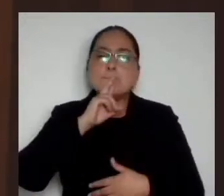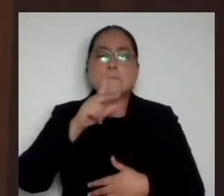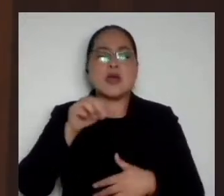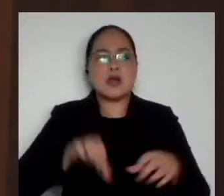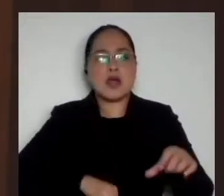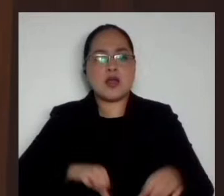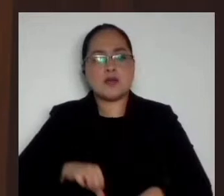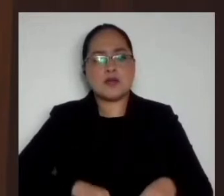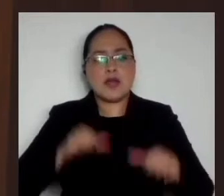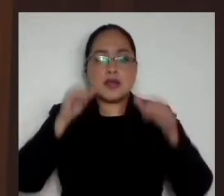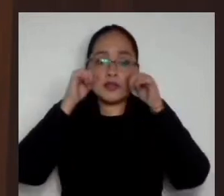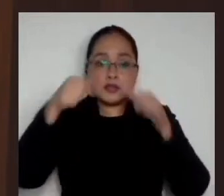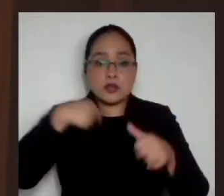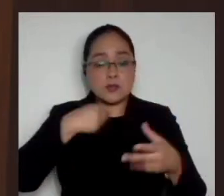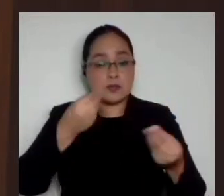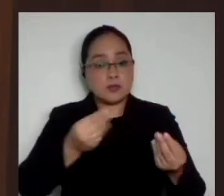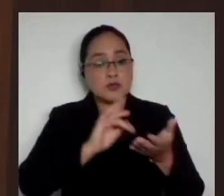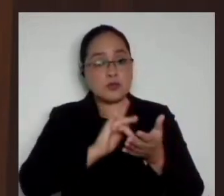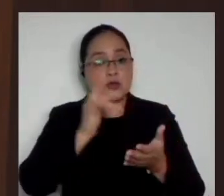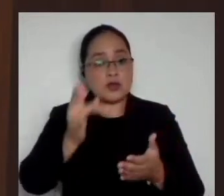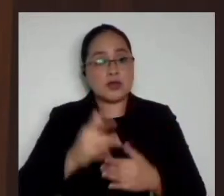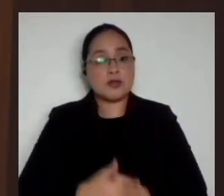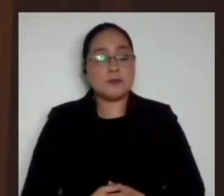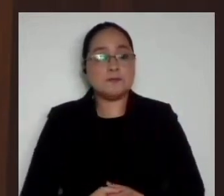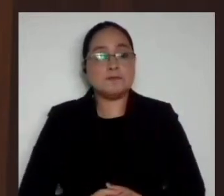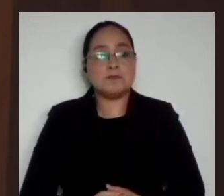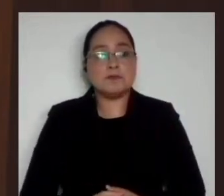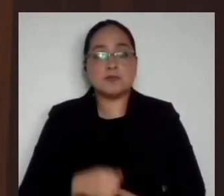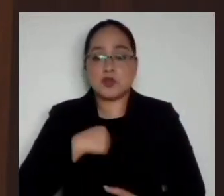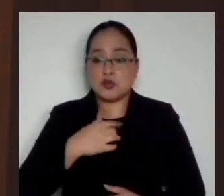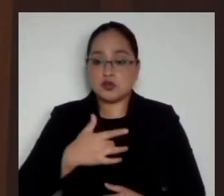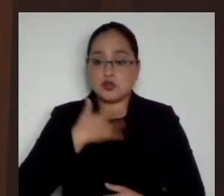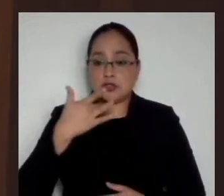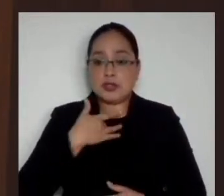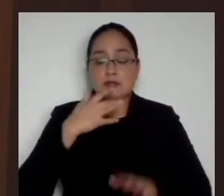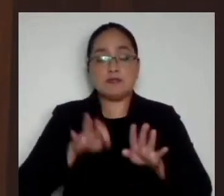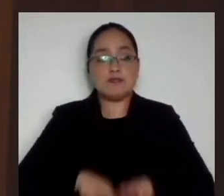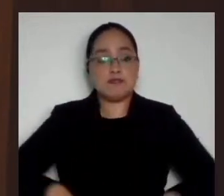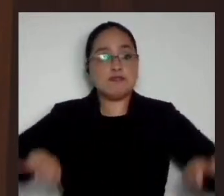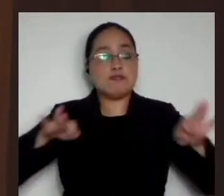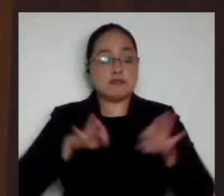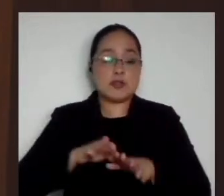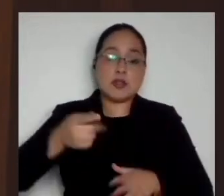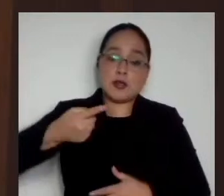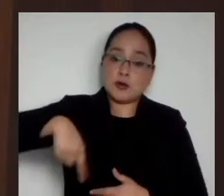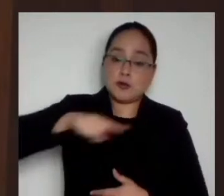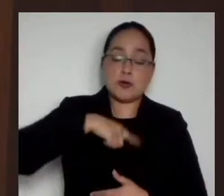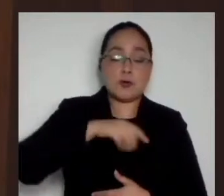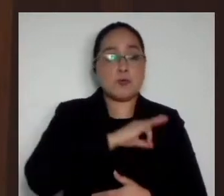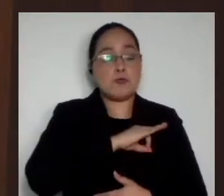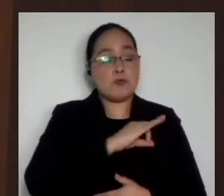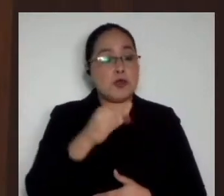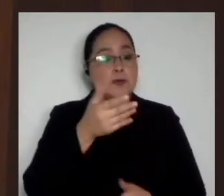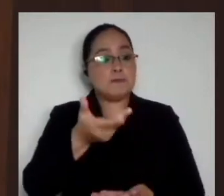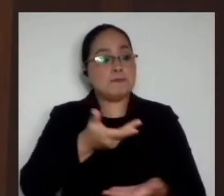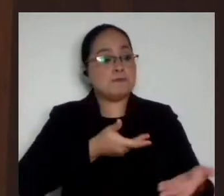su atención y yo creo que es muy importante el que podamos compartir y ser